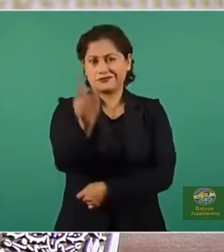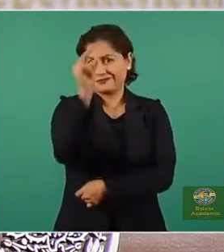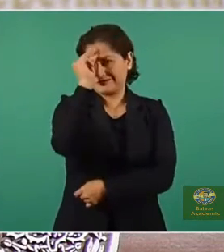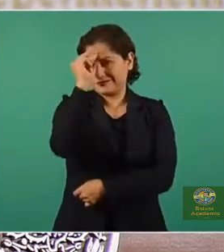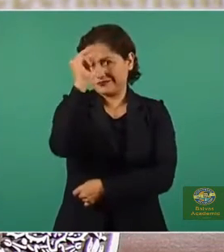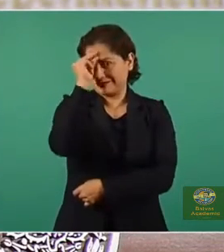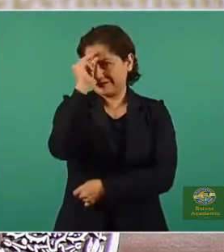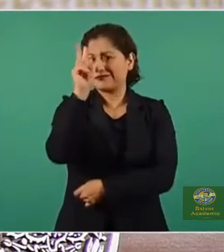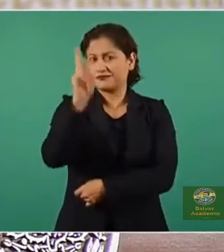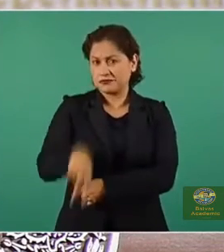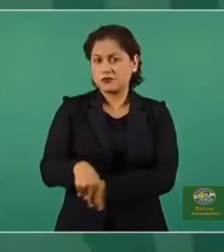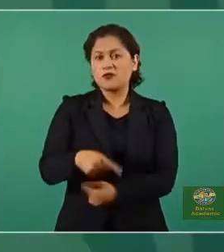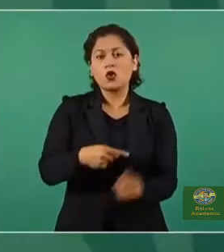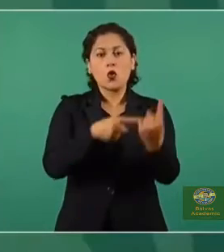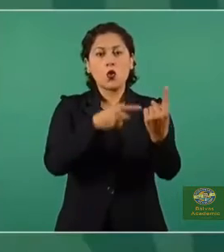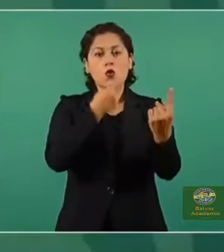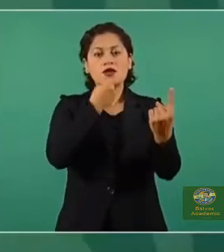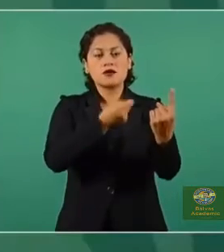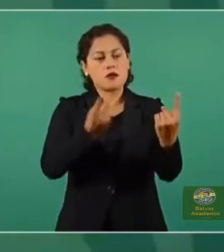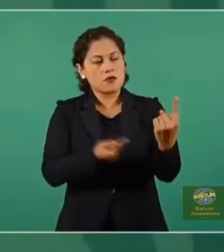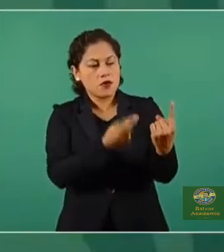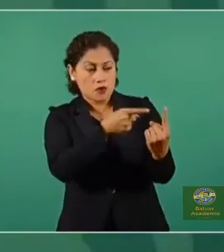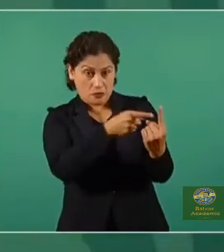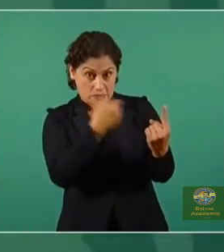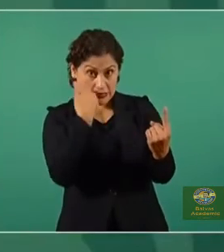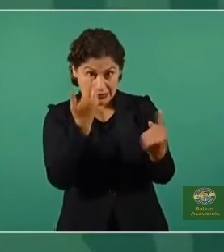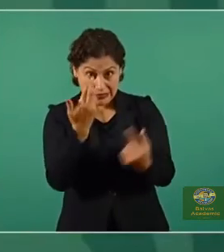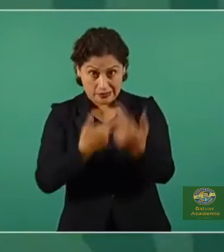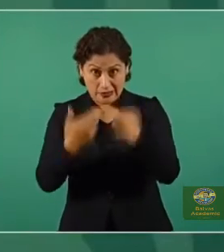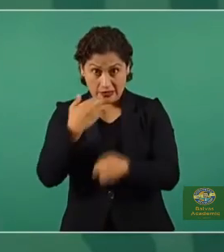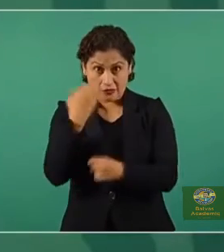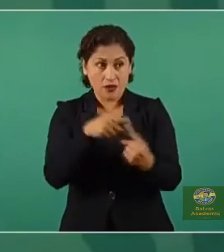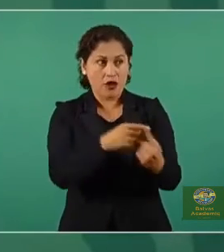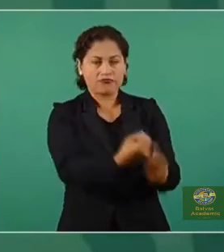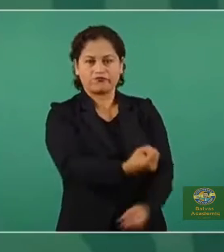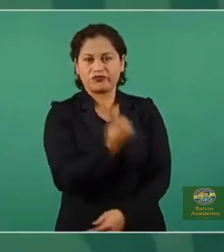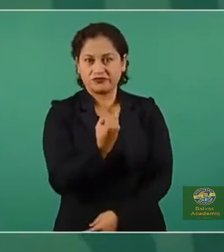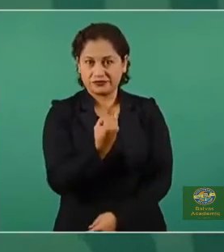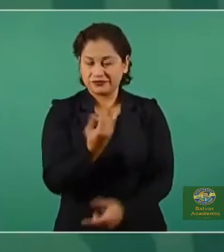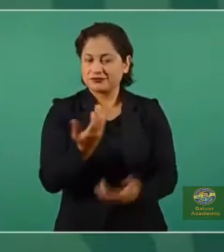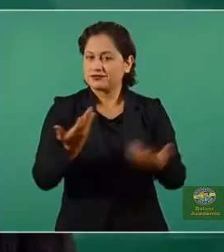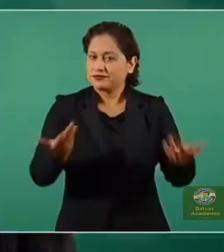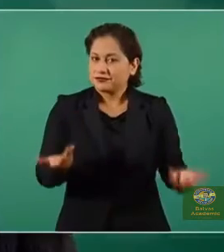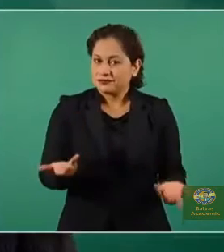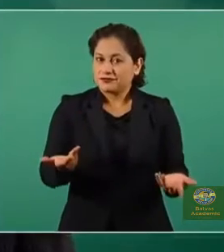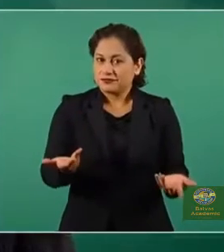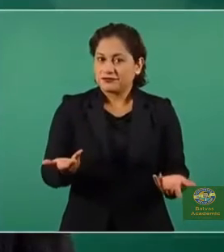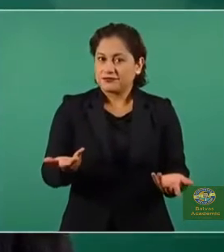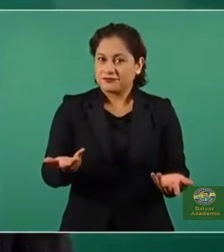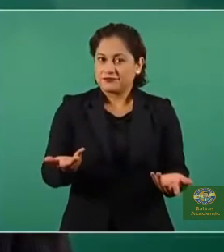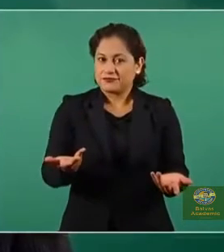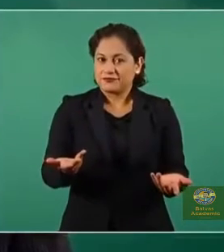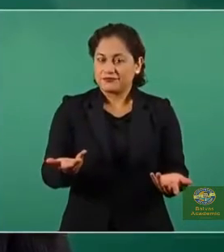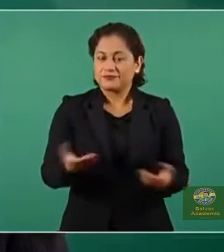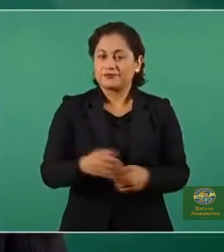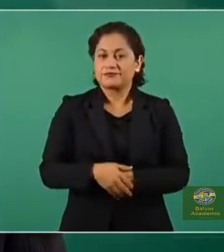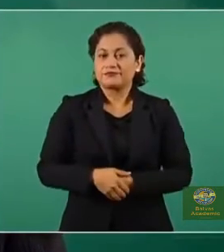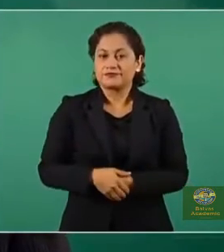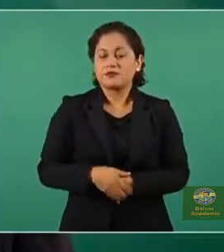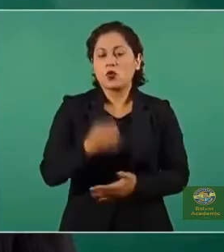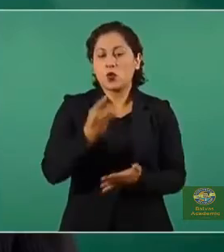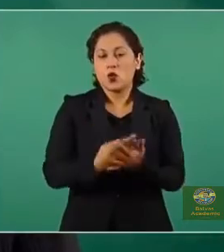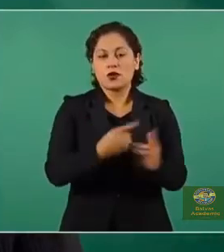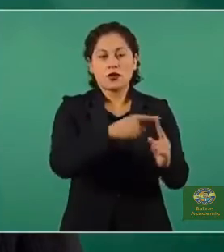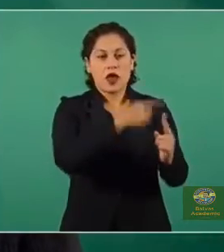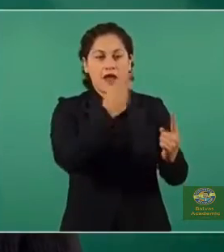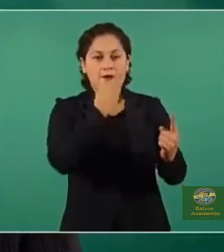regresar a clases y el niño dijo, sí quiero regresar. Lo único que a lo mejor me puede detener es que tengo precisamente asma